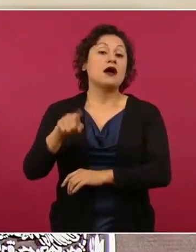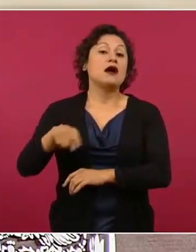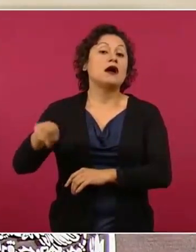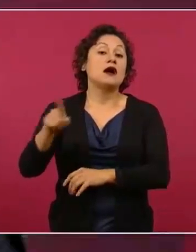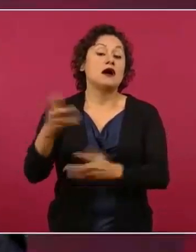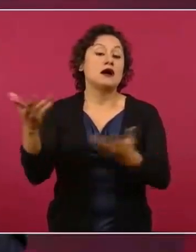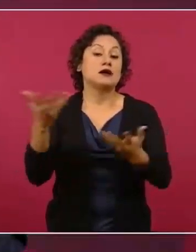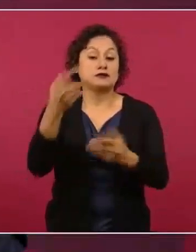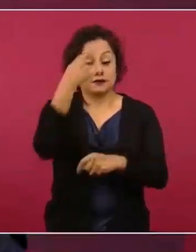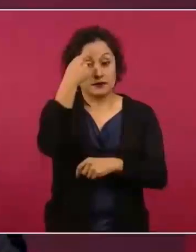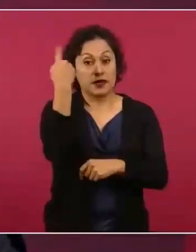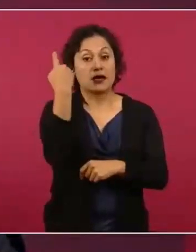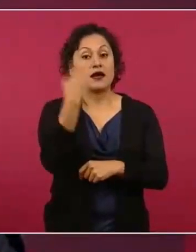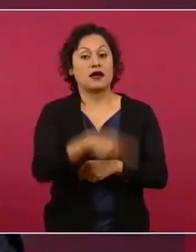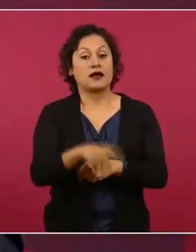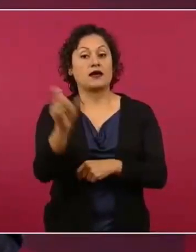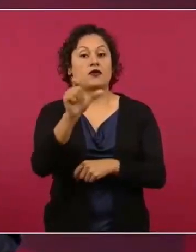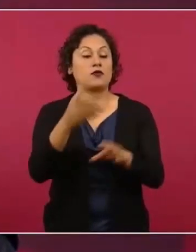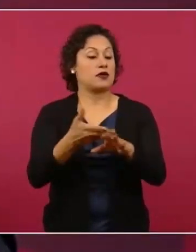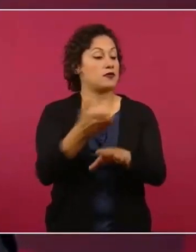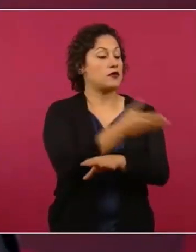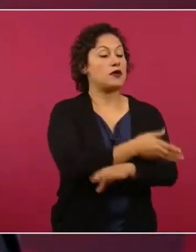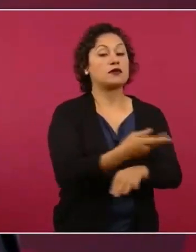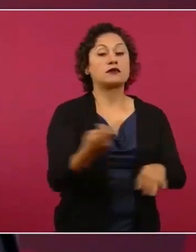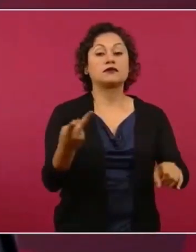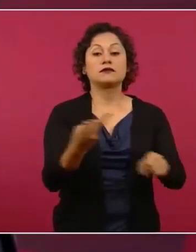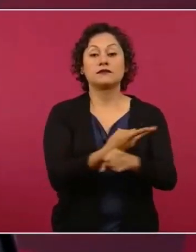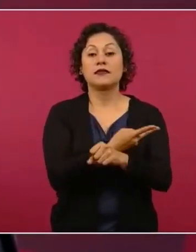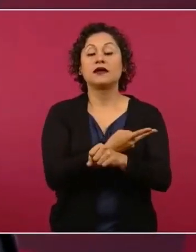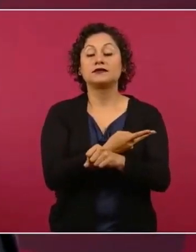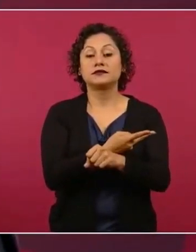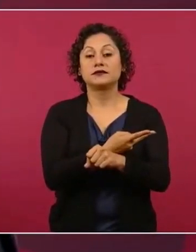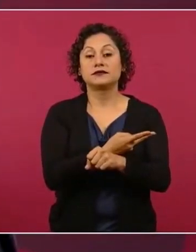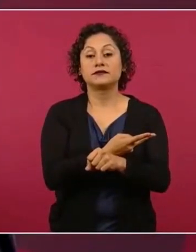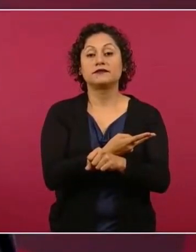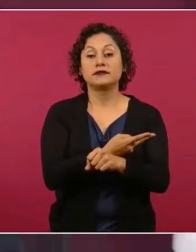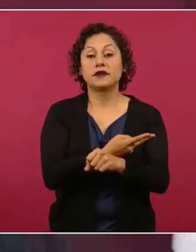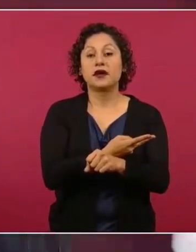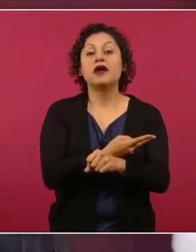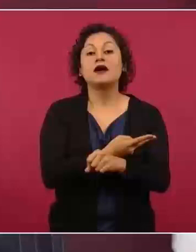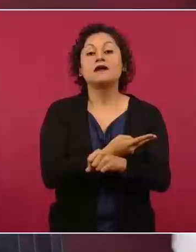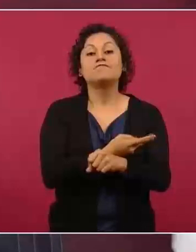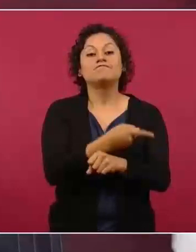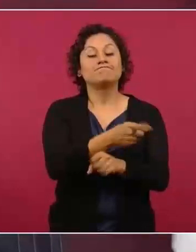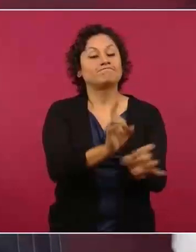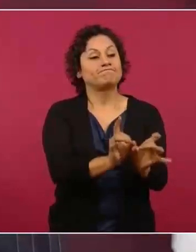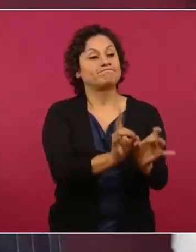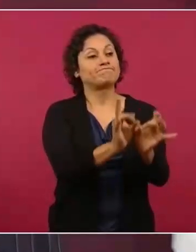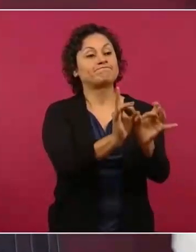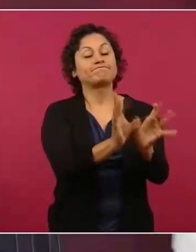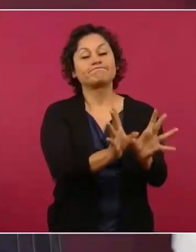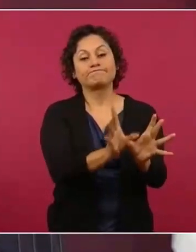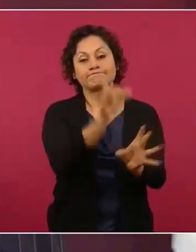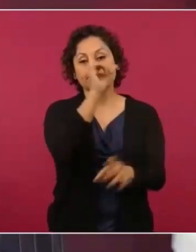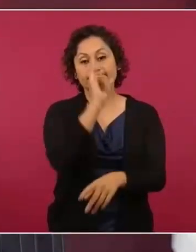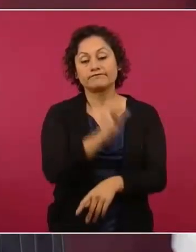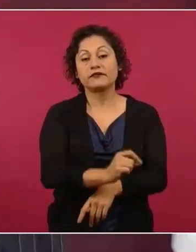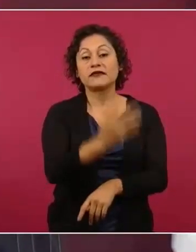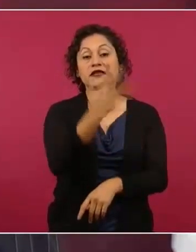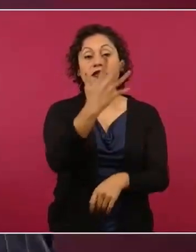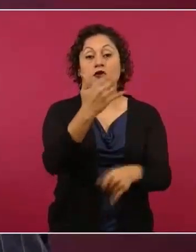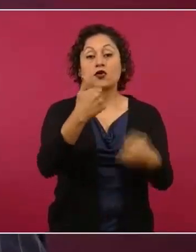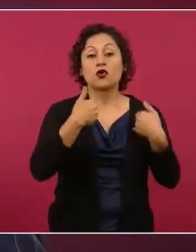la muerte, o en la agresión que causó la muerte a 5 jóvenes en Nuevo Laredo.